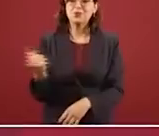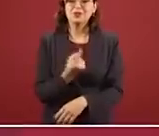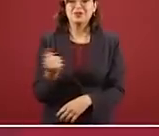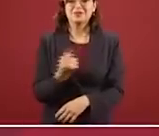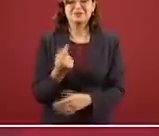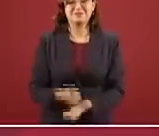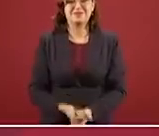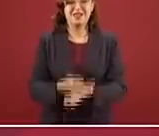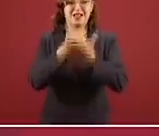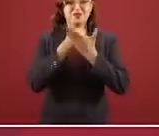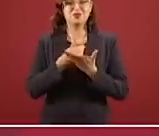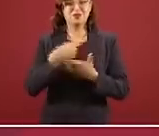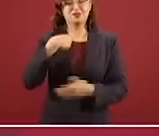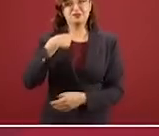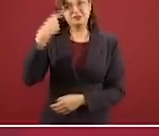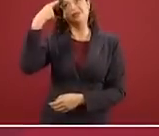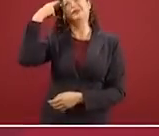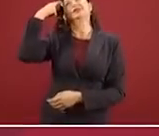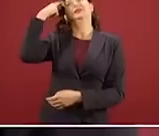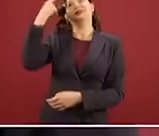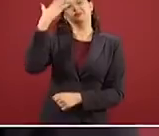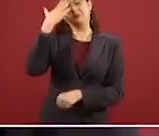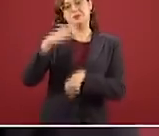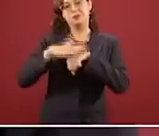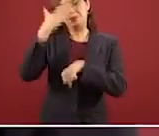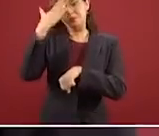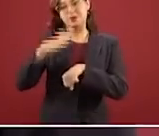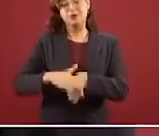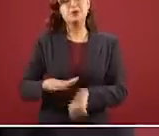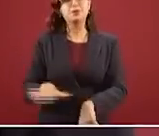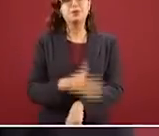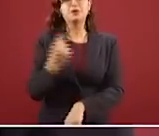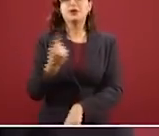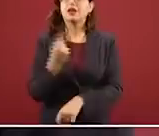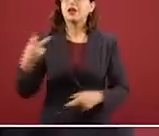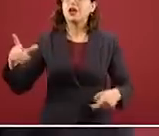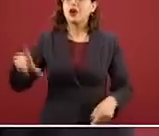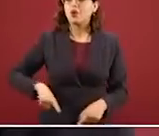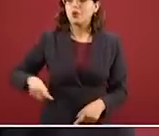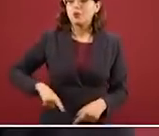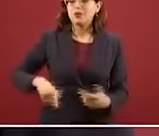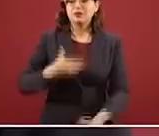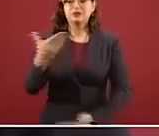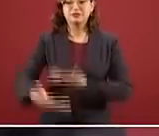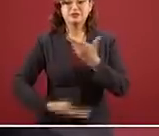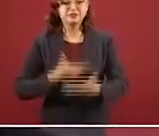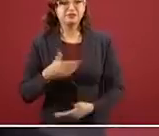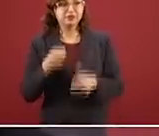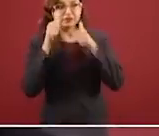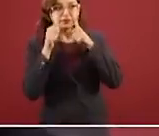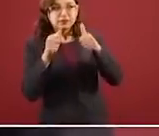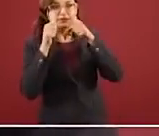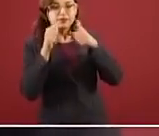porque la mayoría de los servidores públicos están